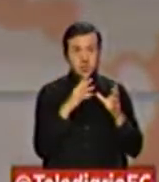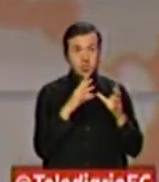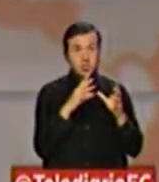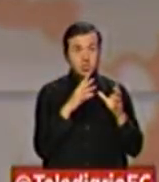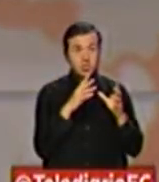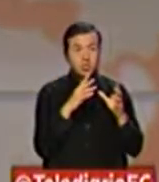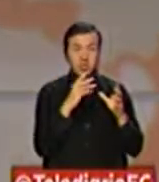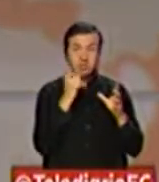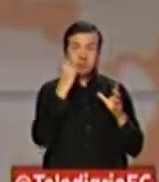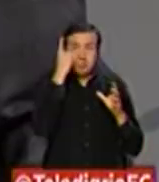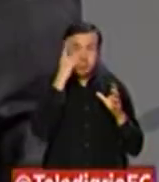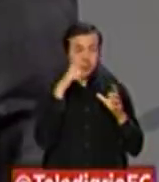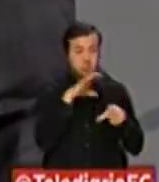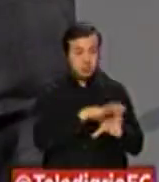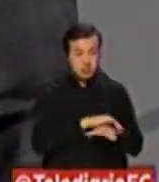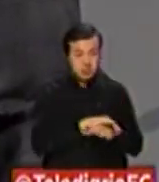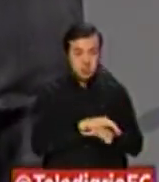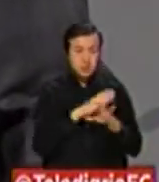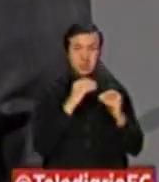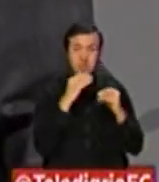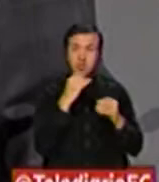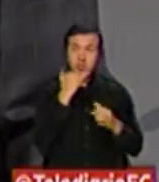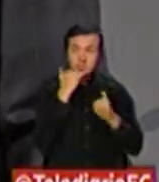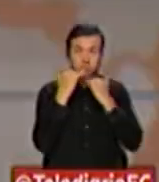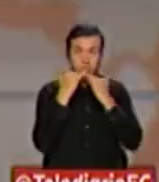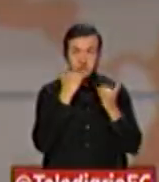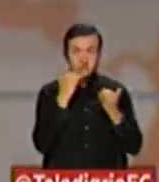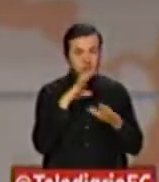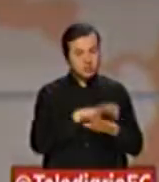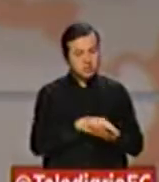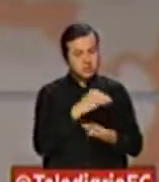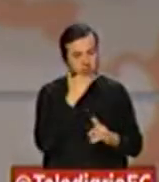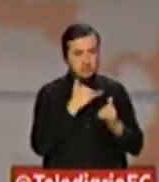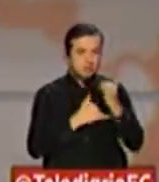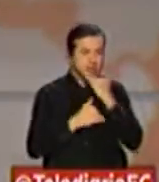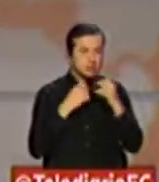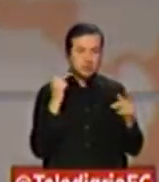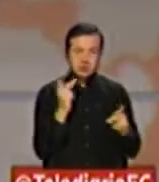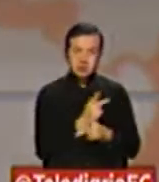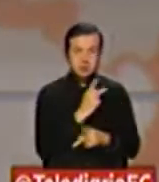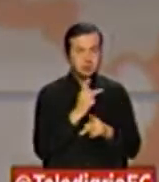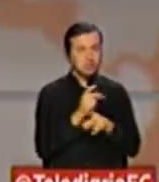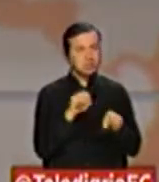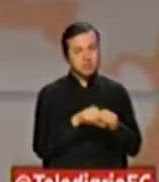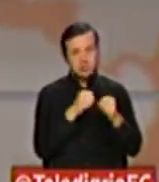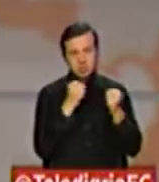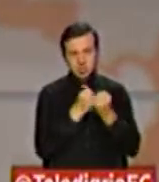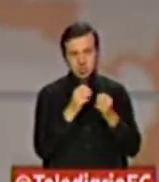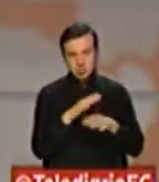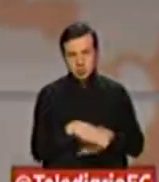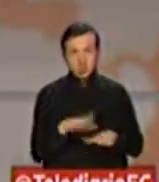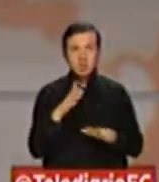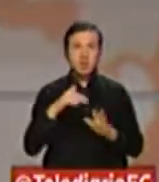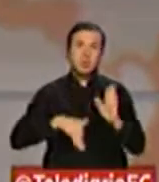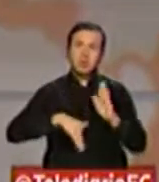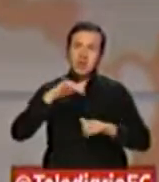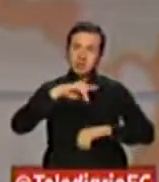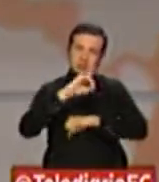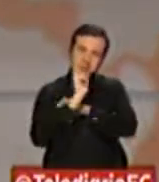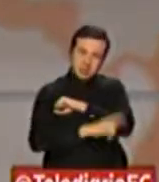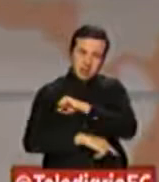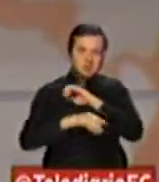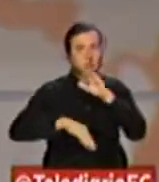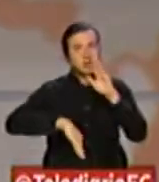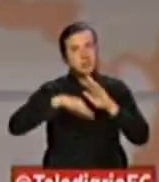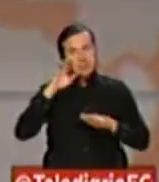de alertas del grillete. Entonces aquí nuevamente caemos en esos errores típicos de nuestra sociedad, ¿no es cierto? Queremos aumentar la prisión preventiva,